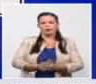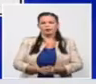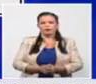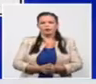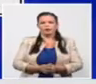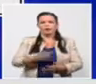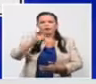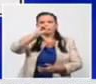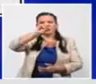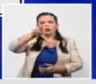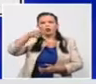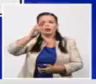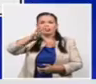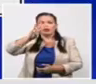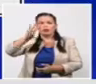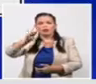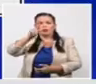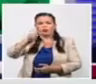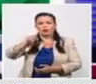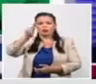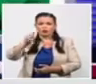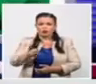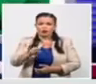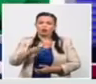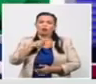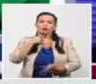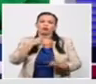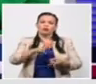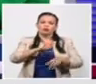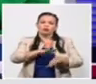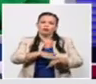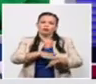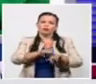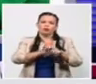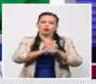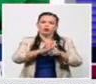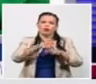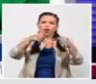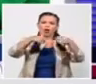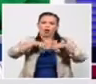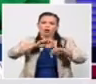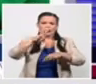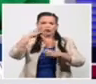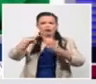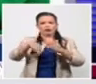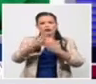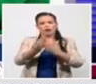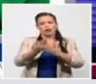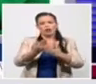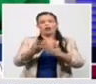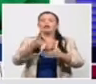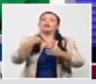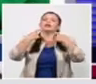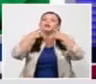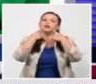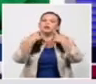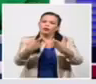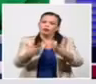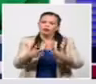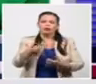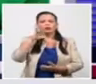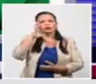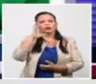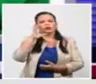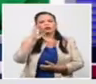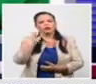Muy breve, pero creo que es importante ver lo que ha representado el comportamiento de la